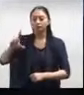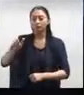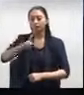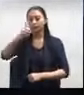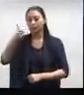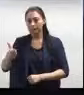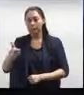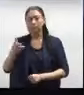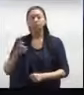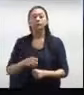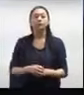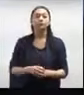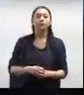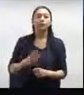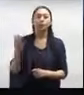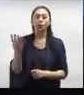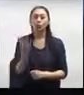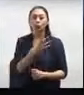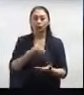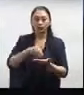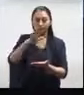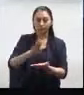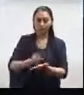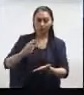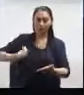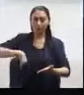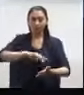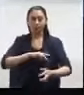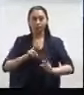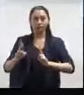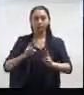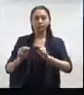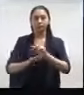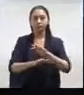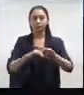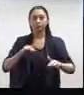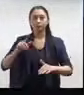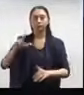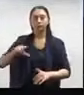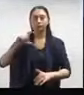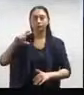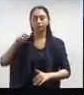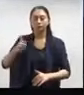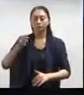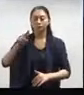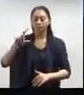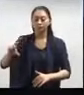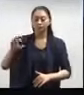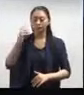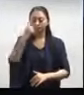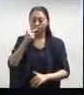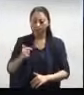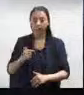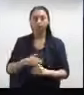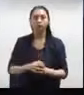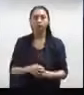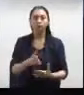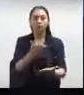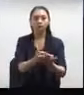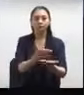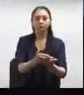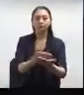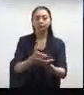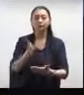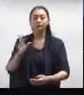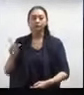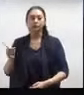compañeros. Cuarto, interpelación al ministro de Relaciones Exteriores, licenciado Carlos Ramiro Martínez Alvarado, solicitada por